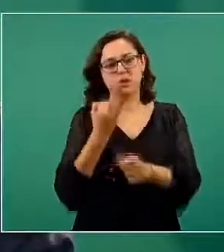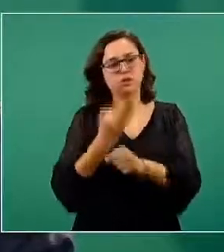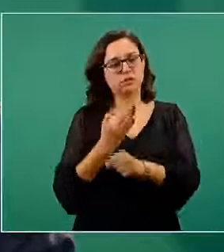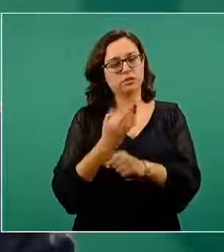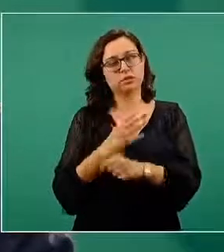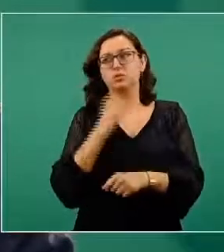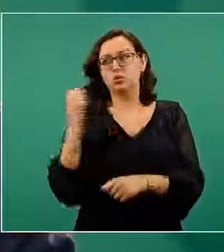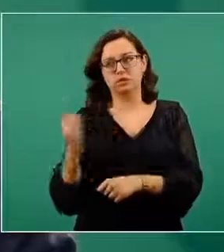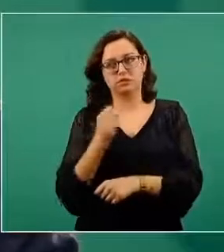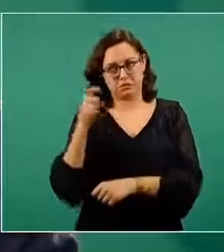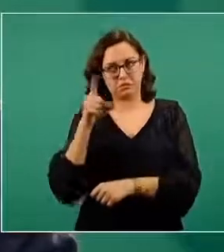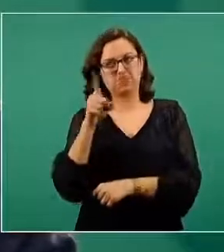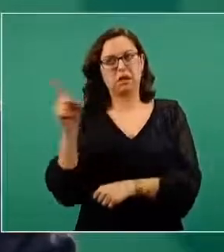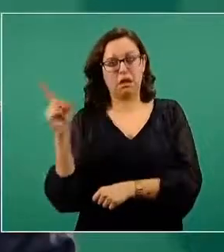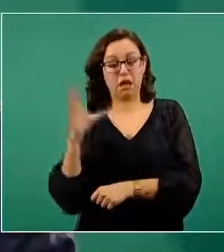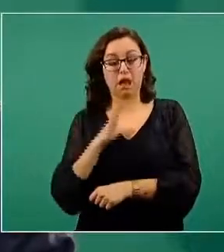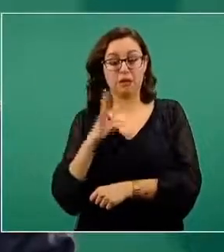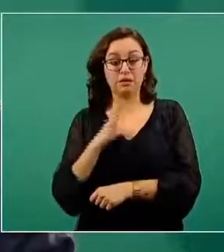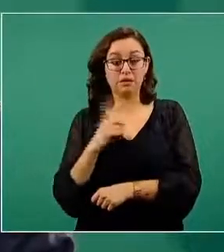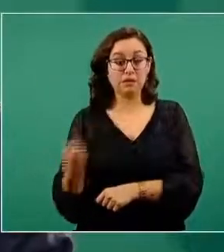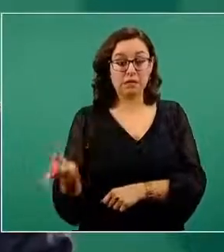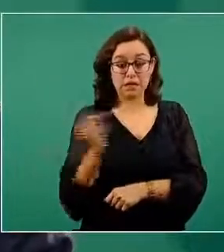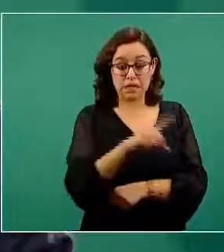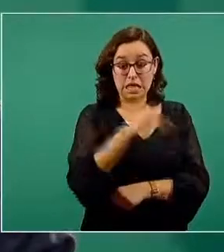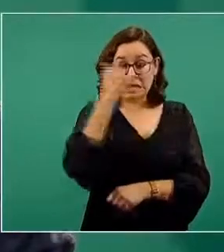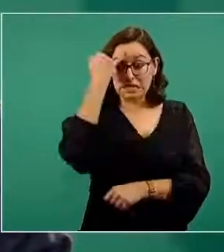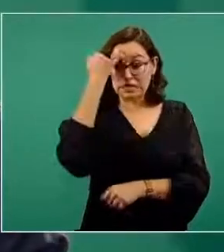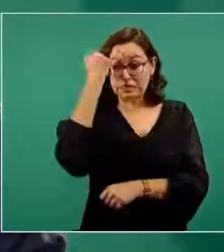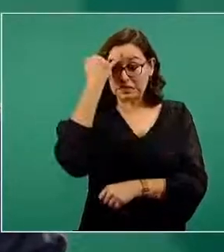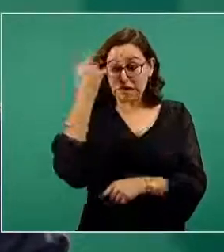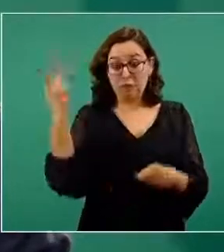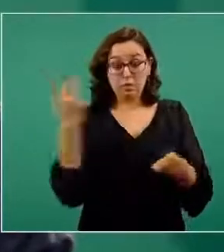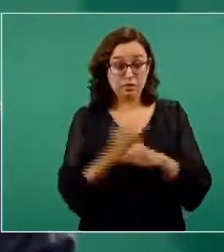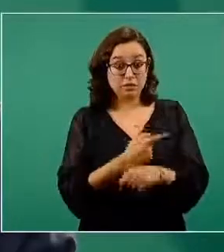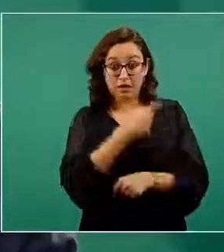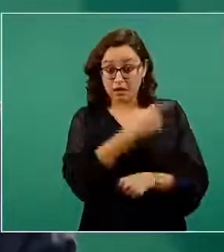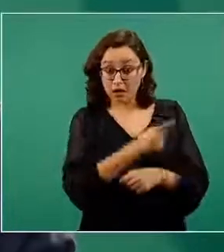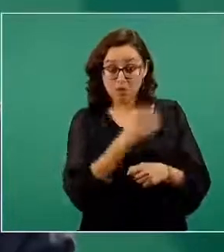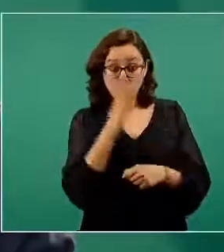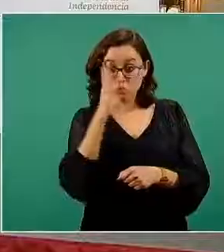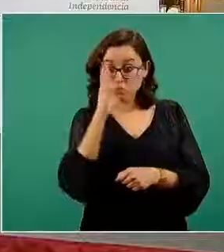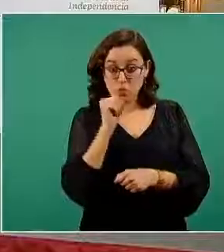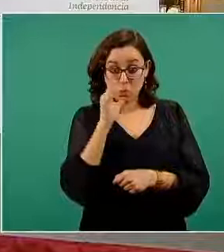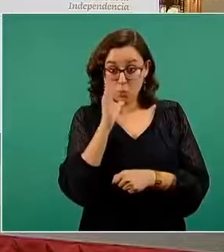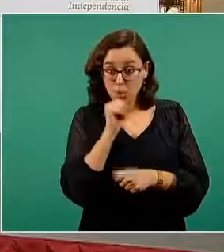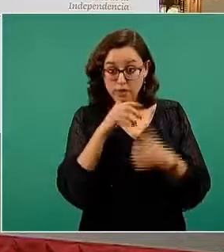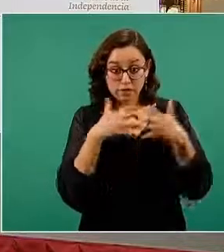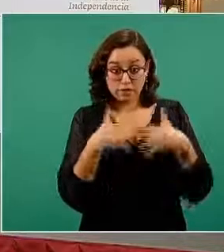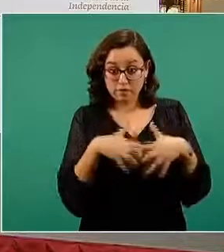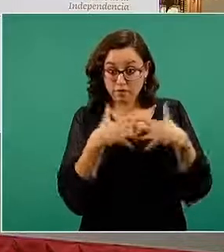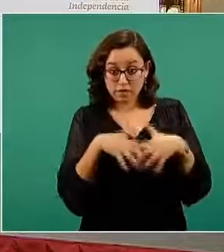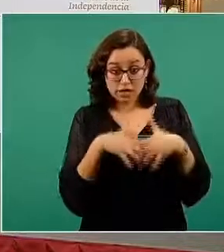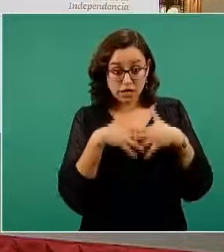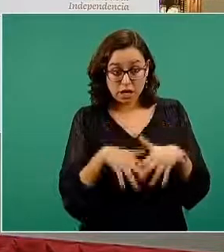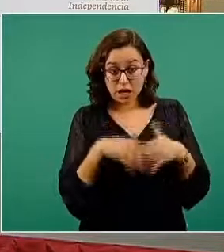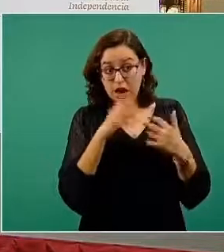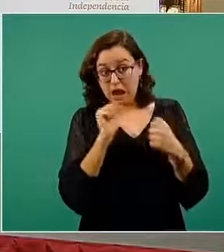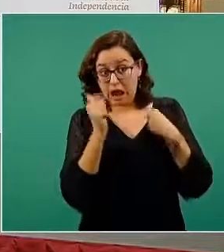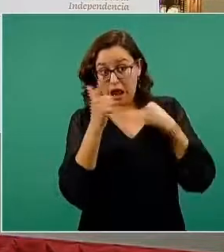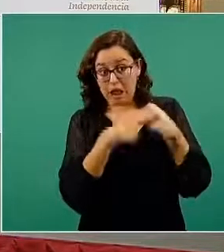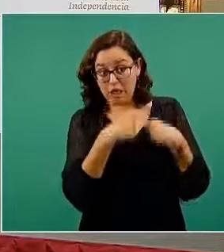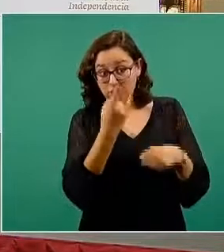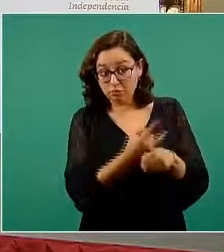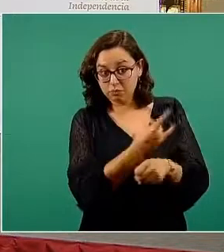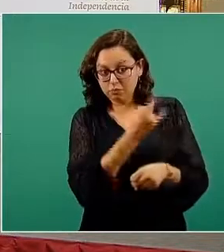India, no se trata de una incapacidad de producir vacunas. India tiene una de las mayores fábricas de vacunas